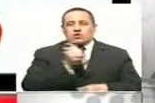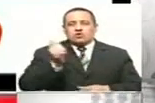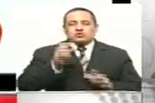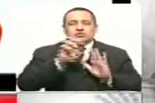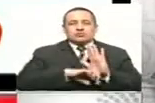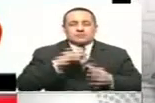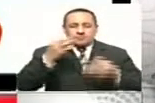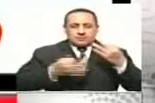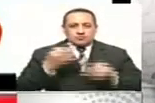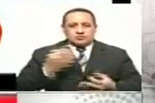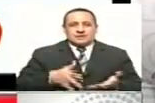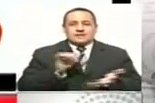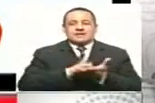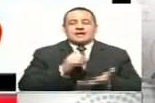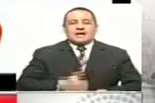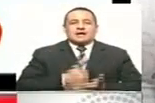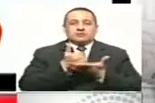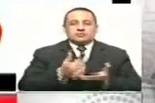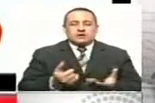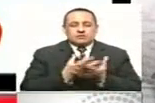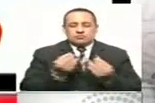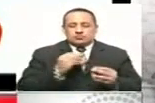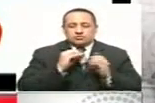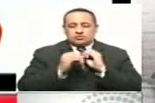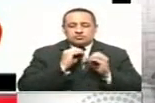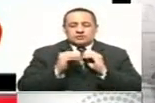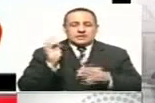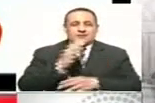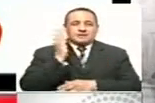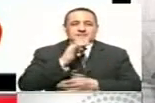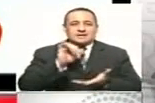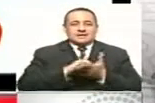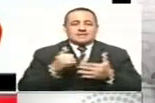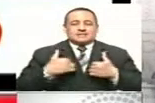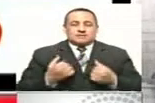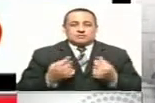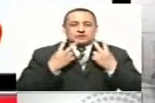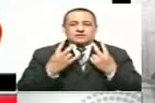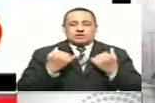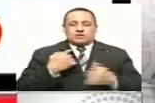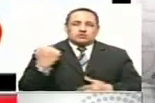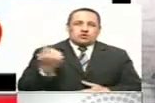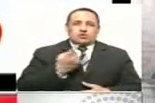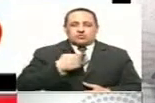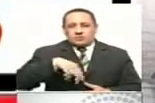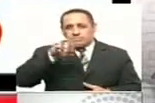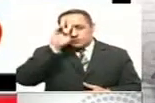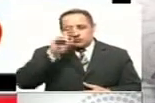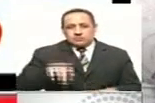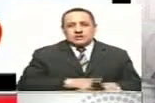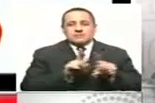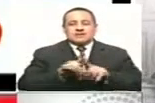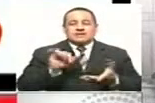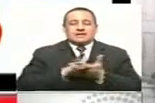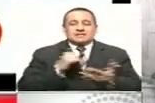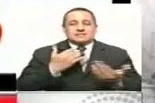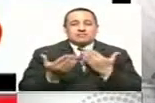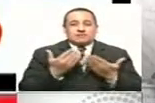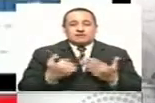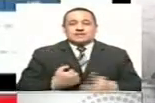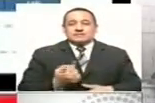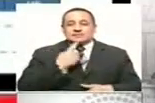programas presupuestales que ayudan un poco y responden un poco más a la emergencia que tenemos en el país. Entonces, de esa manera